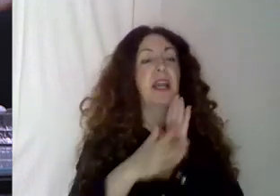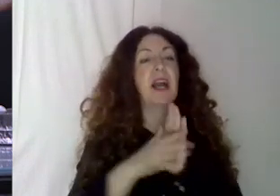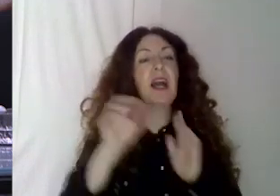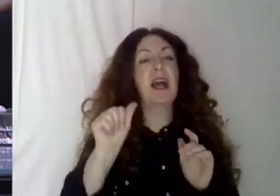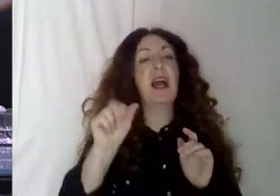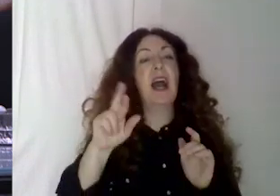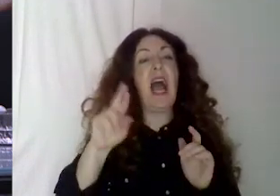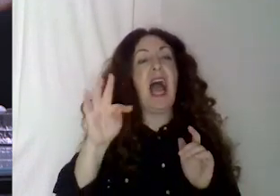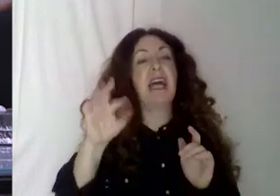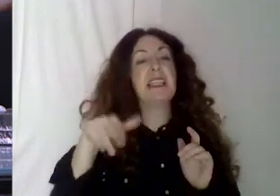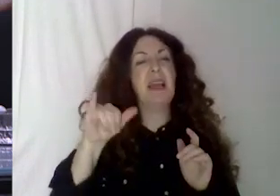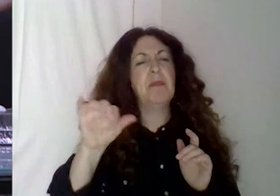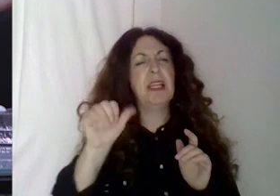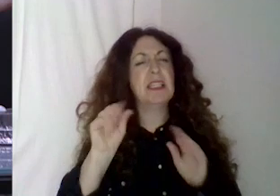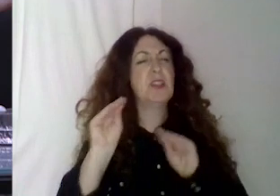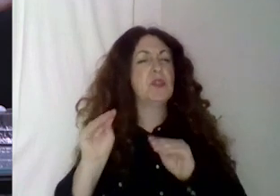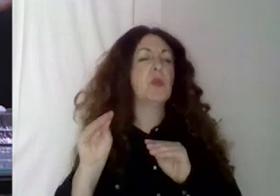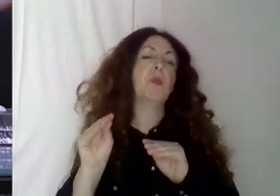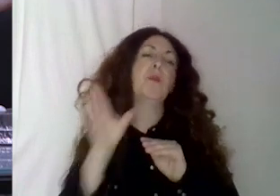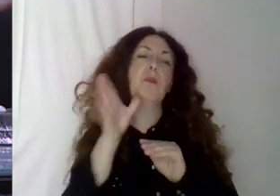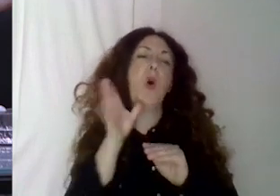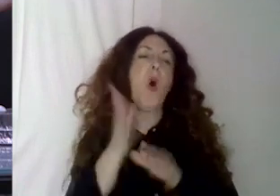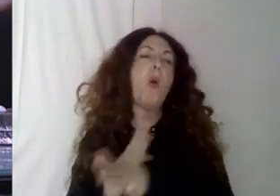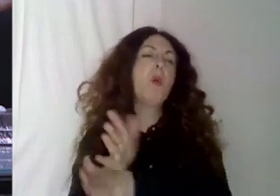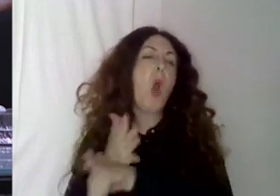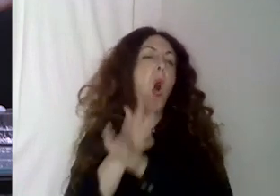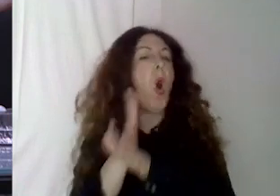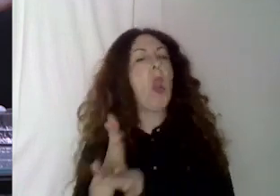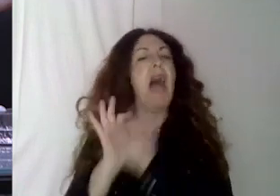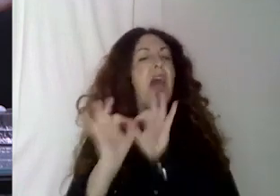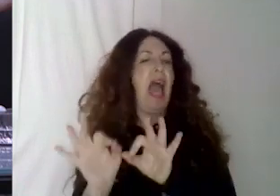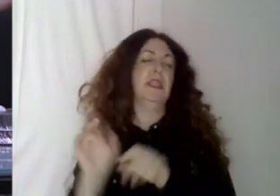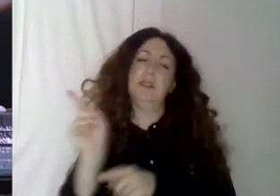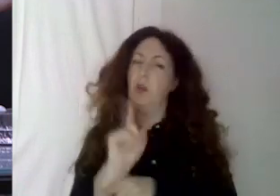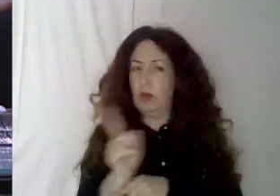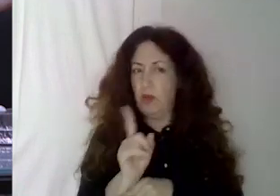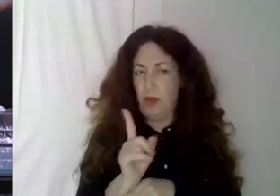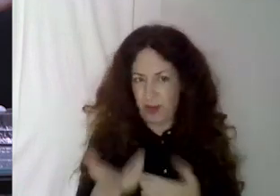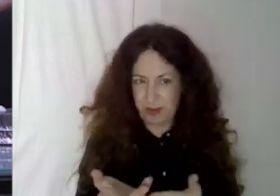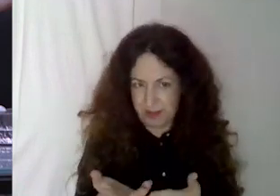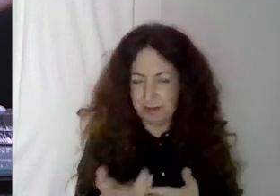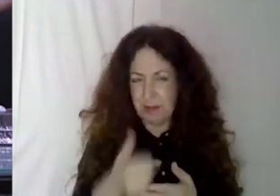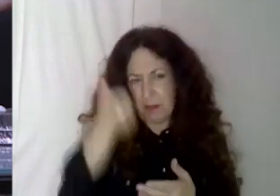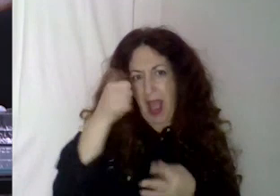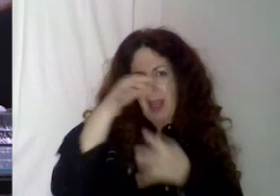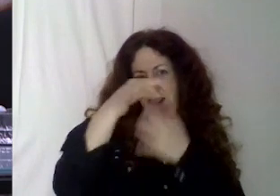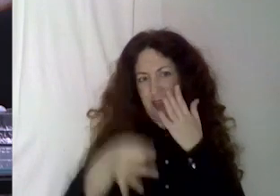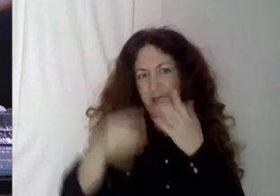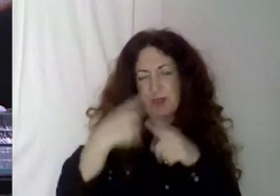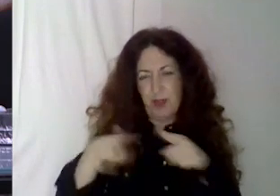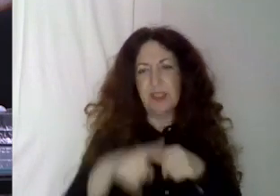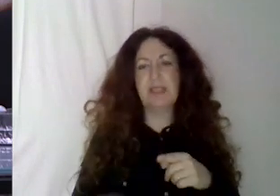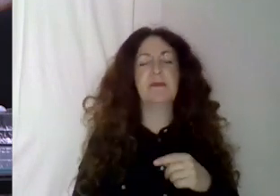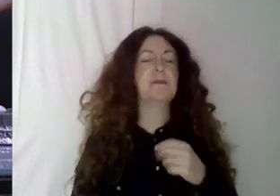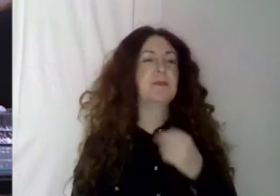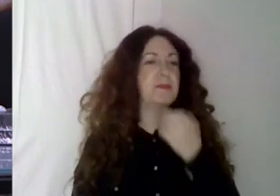crueldad extraordinaria cuando en un momento determinado hay unos pájaros que picotean vísceras. O sea, que, entonces, tratar de hacer una especie de